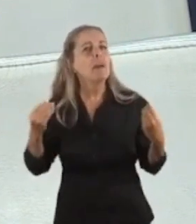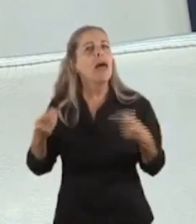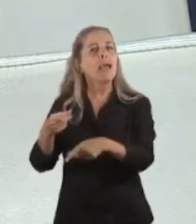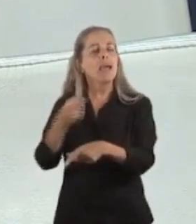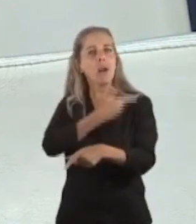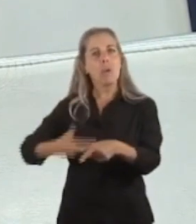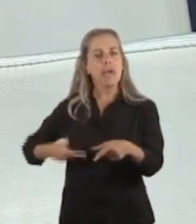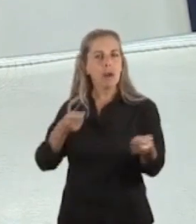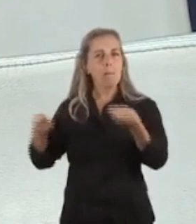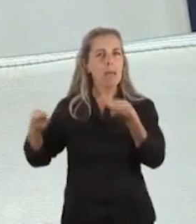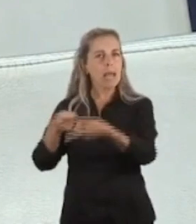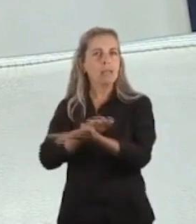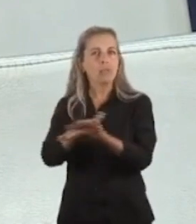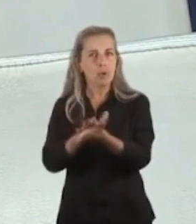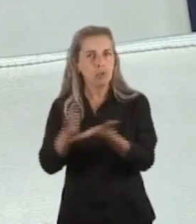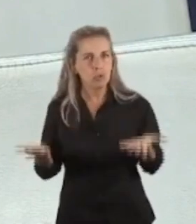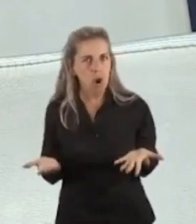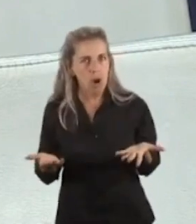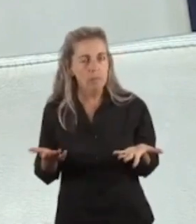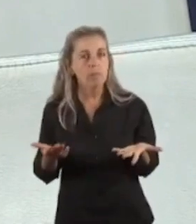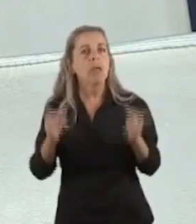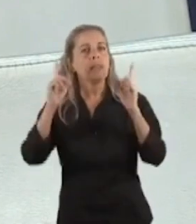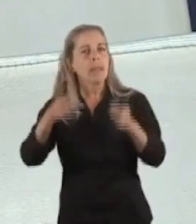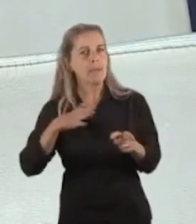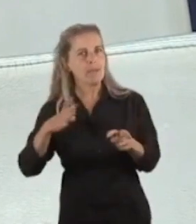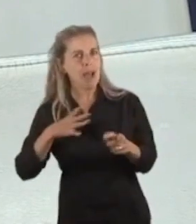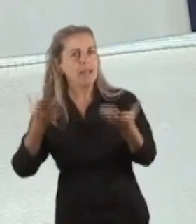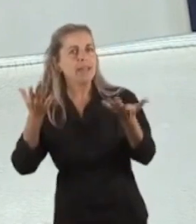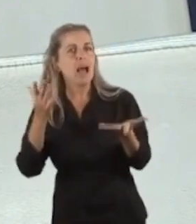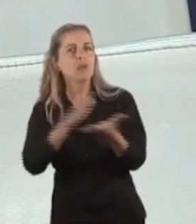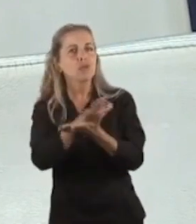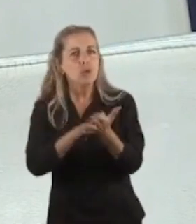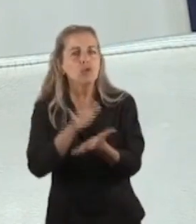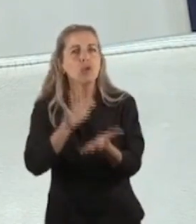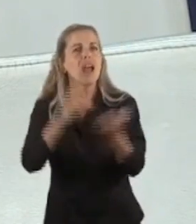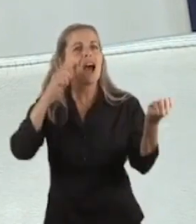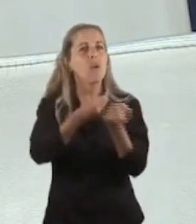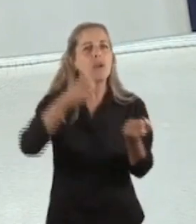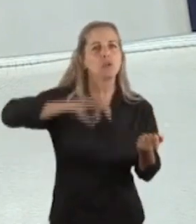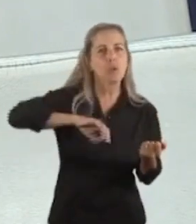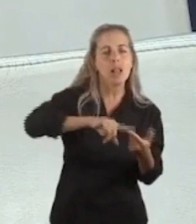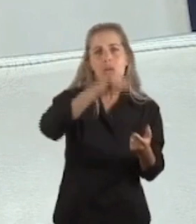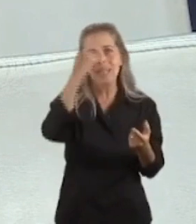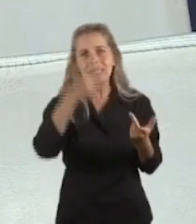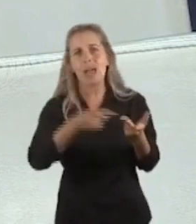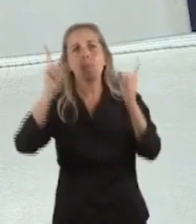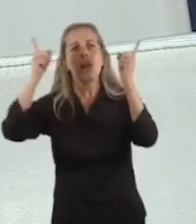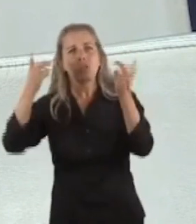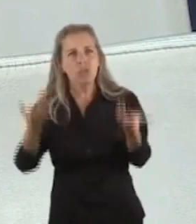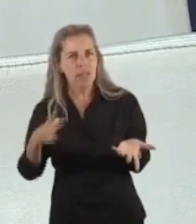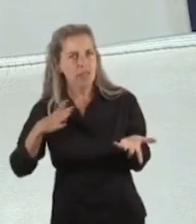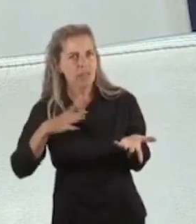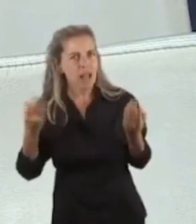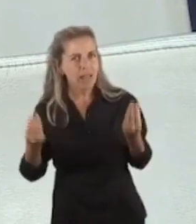conflicto también están pendientes la resolución de las paritarias para estatales y docentes que